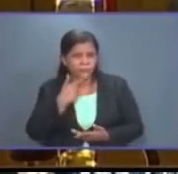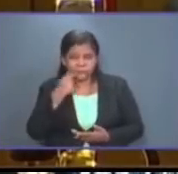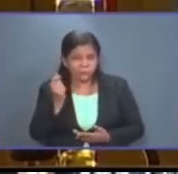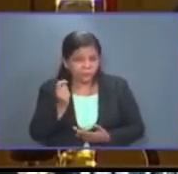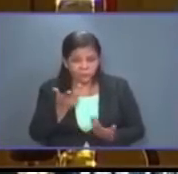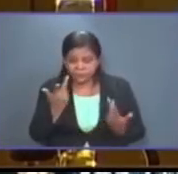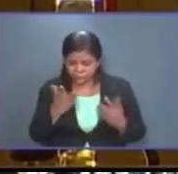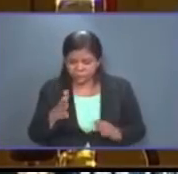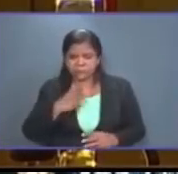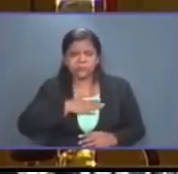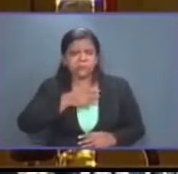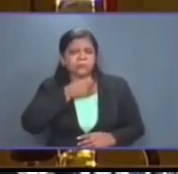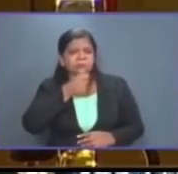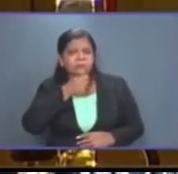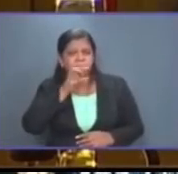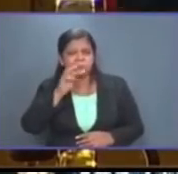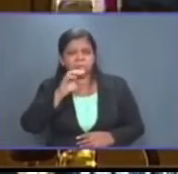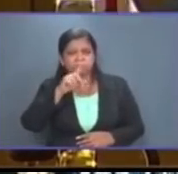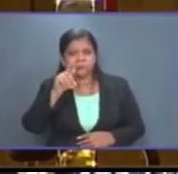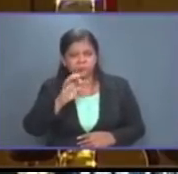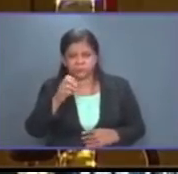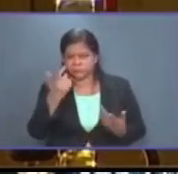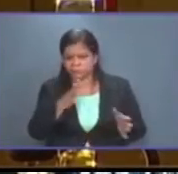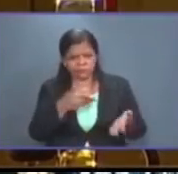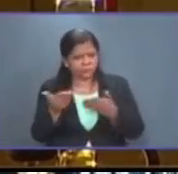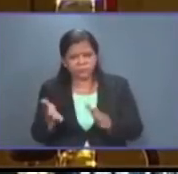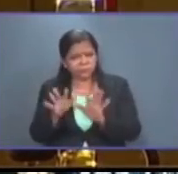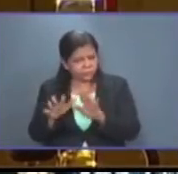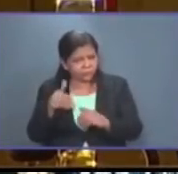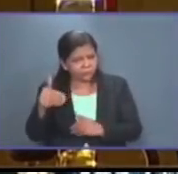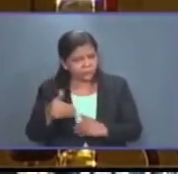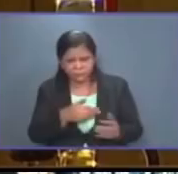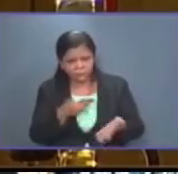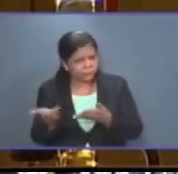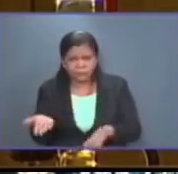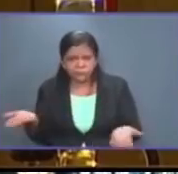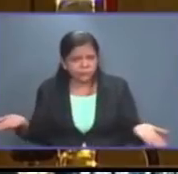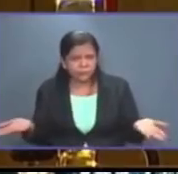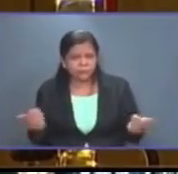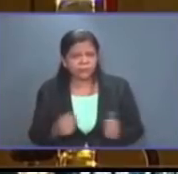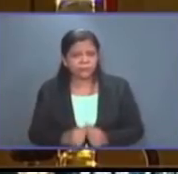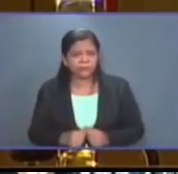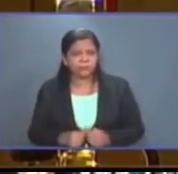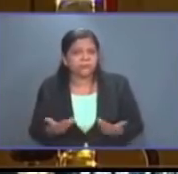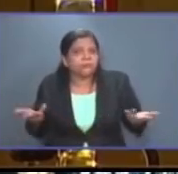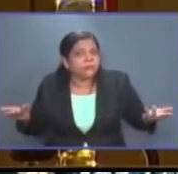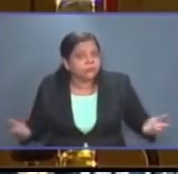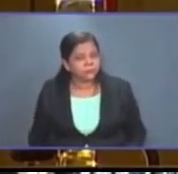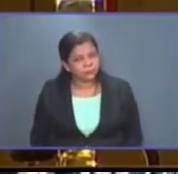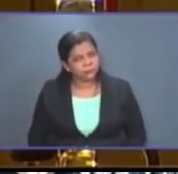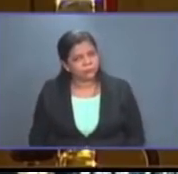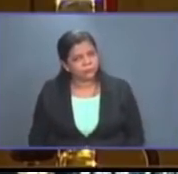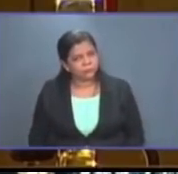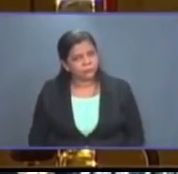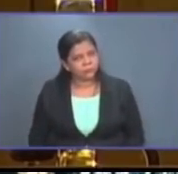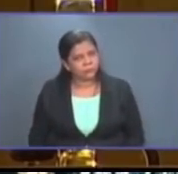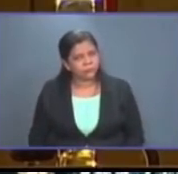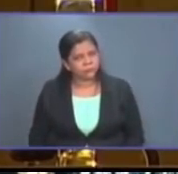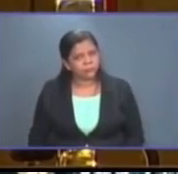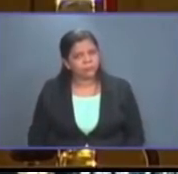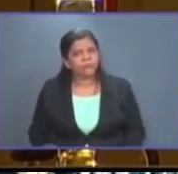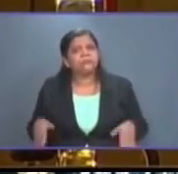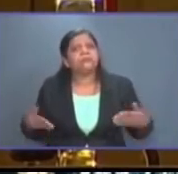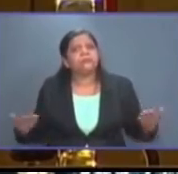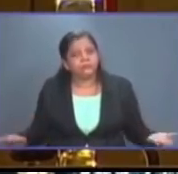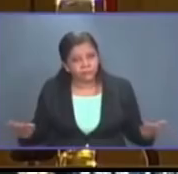miren así pasó la situación en el mozote me nombre pasaron los diez años y no hizo nada del fmln ni mauricio funes y salvador